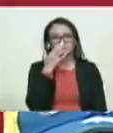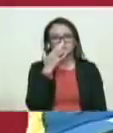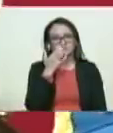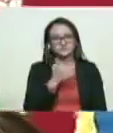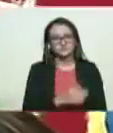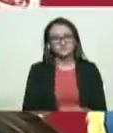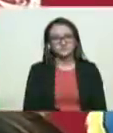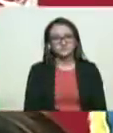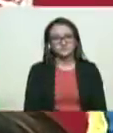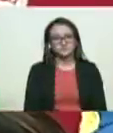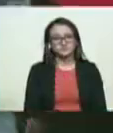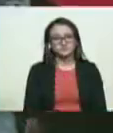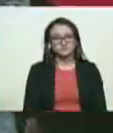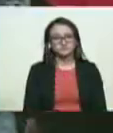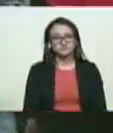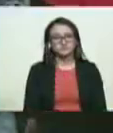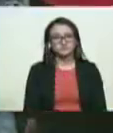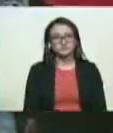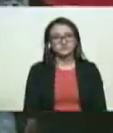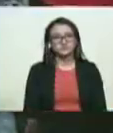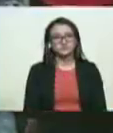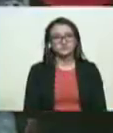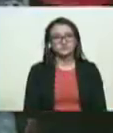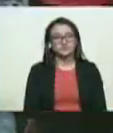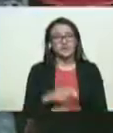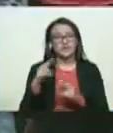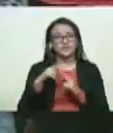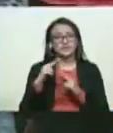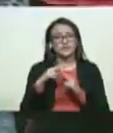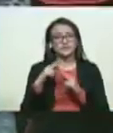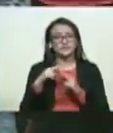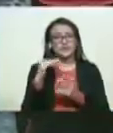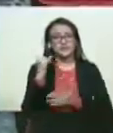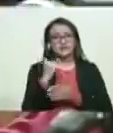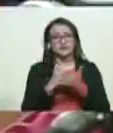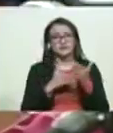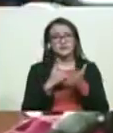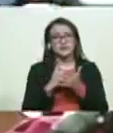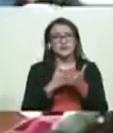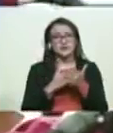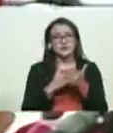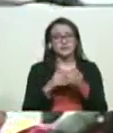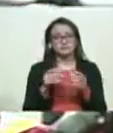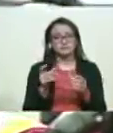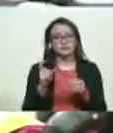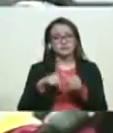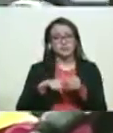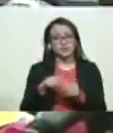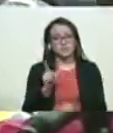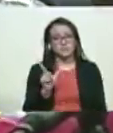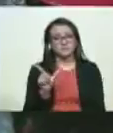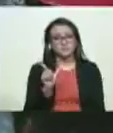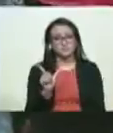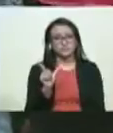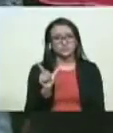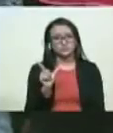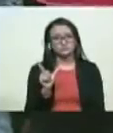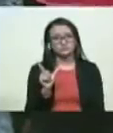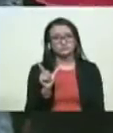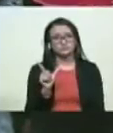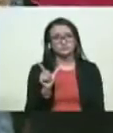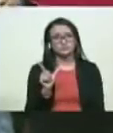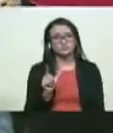freddy en el táchira se inscribieron como militantes del partido socialista unidos de